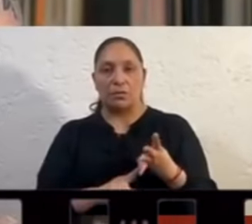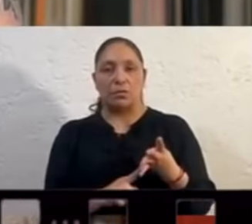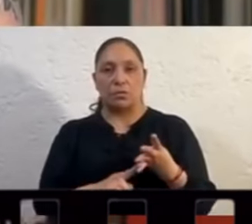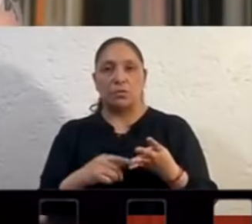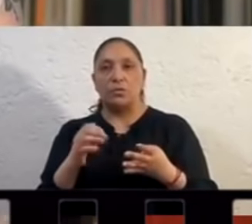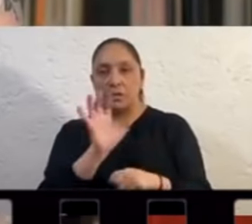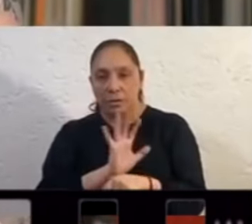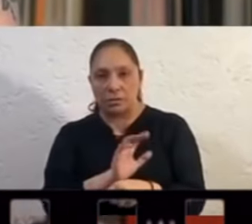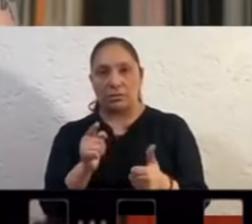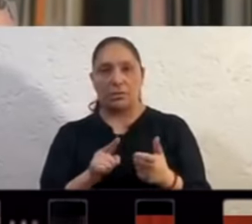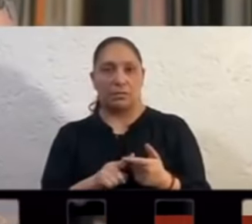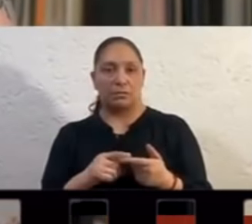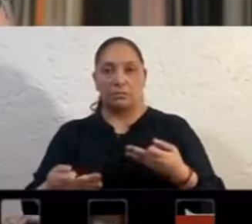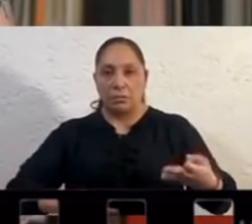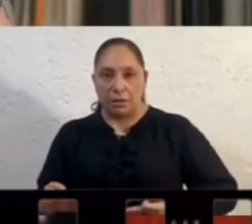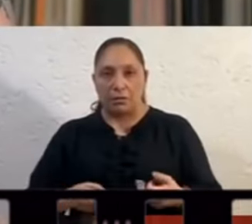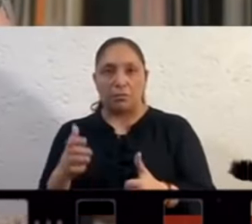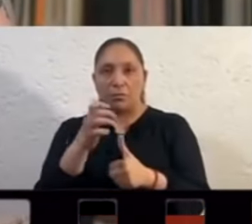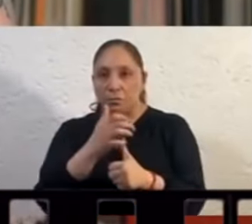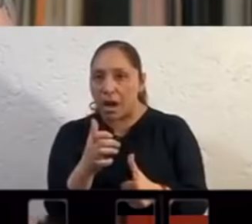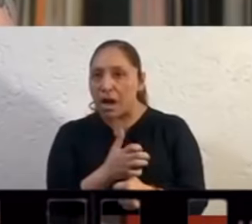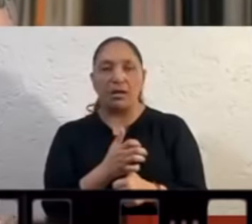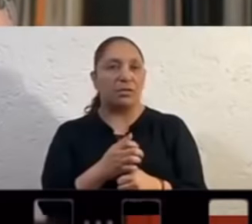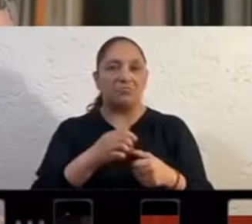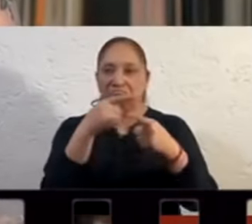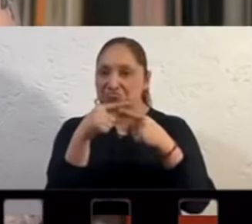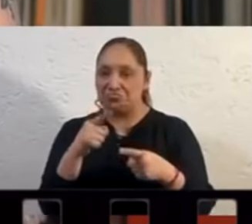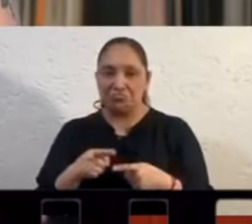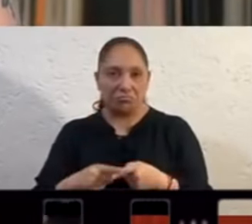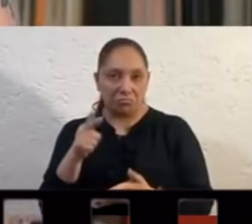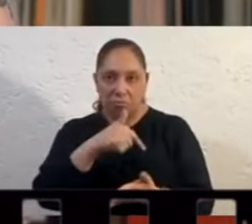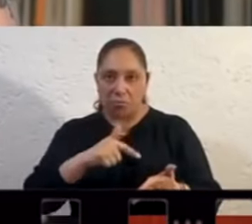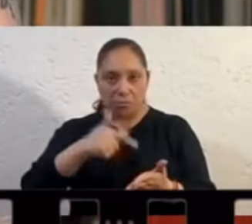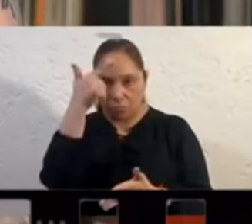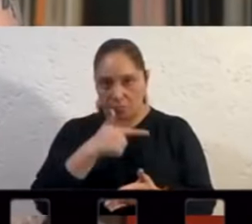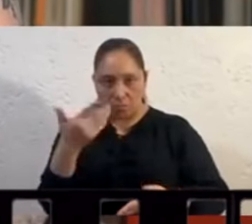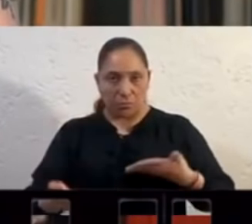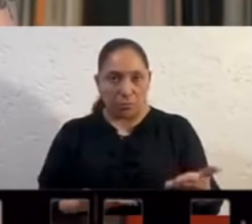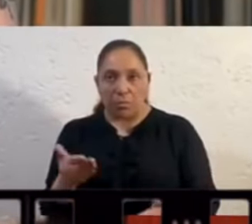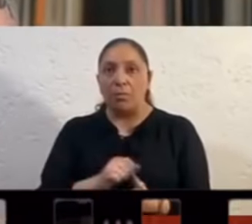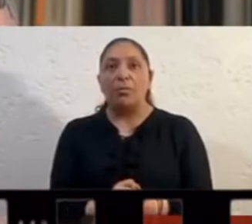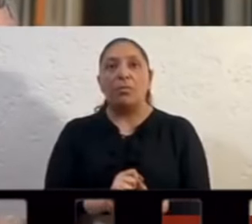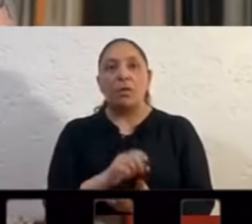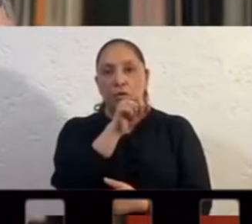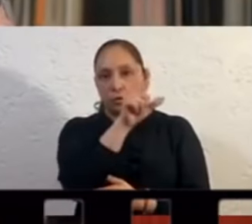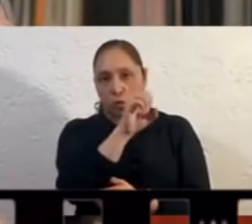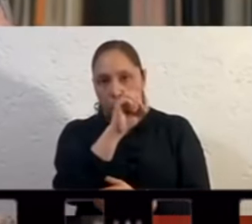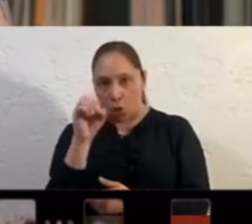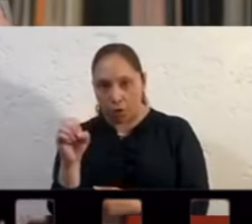bares, centros nocturnos, discotecas, salones de fiesta, deportivos, zoológicos,